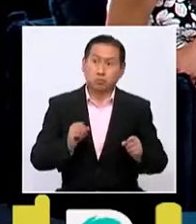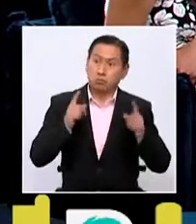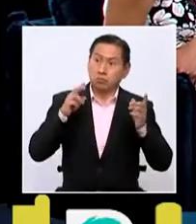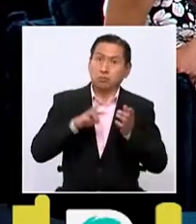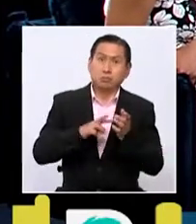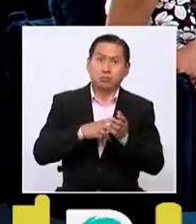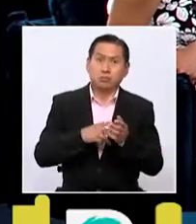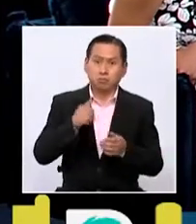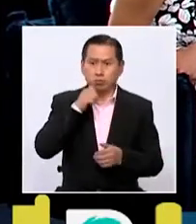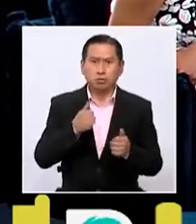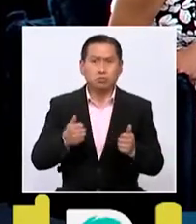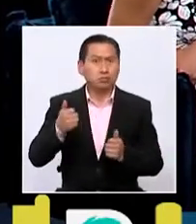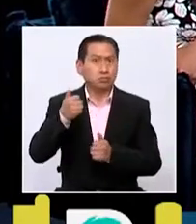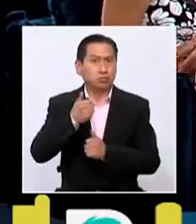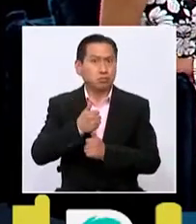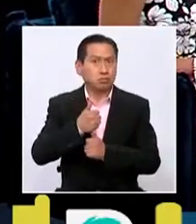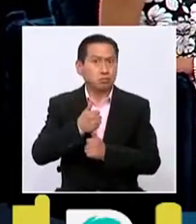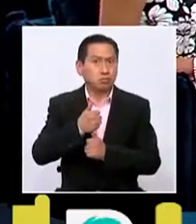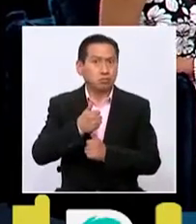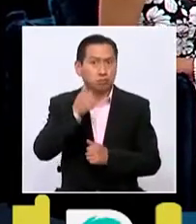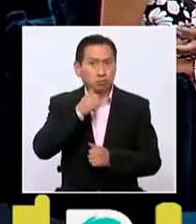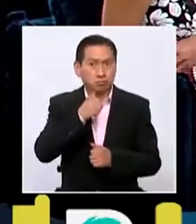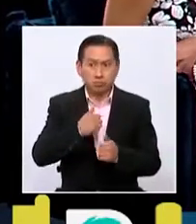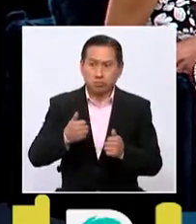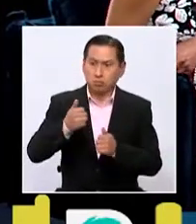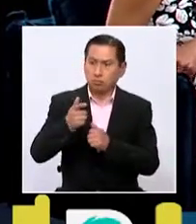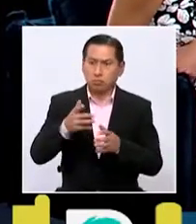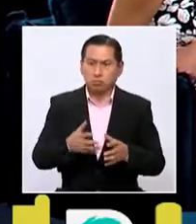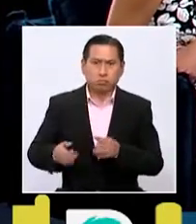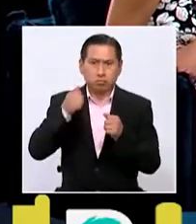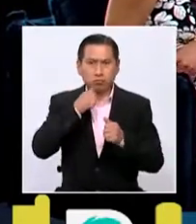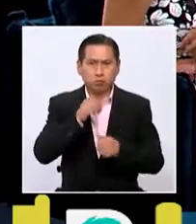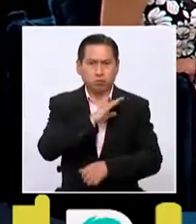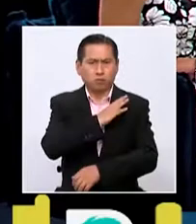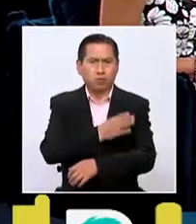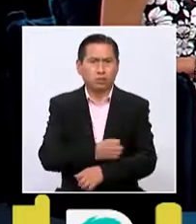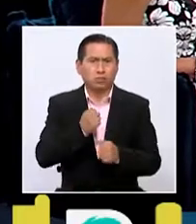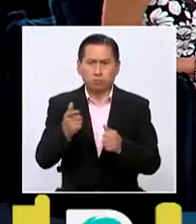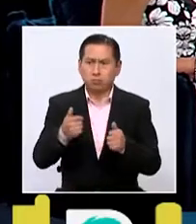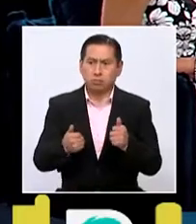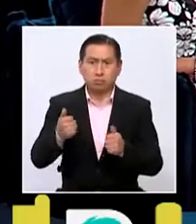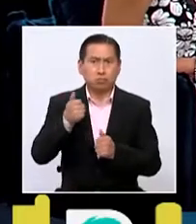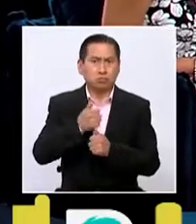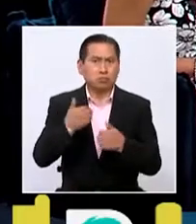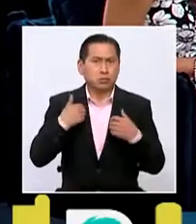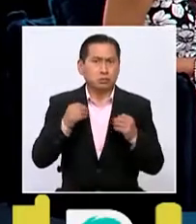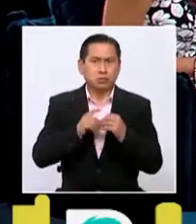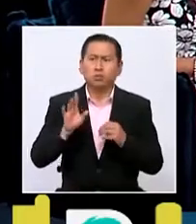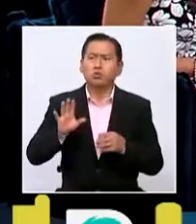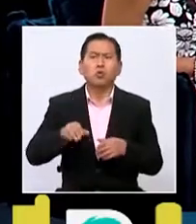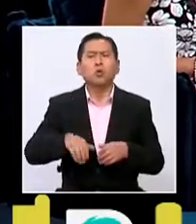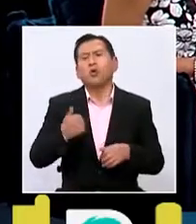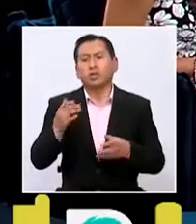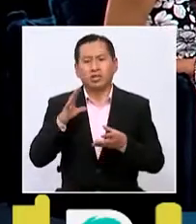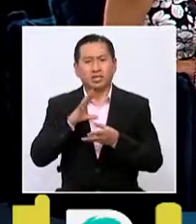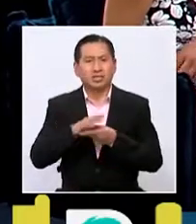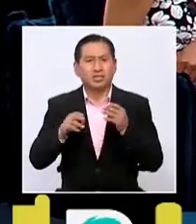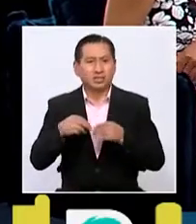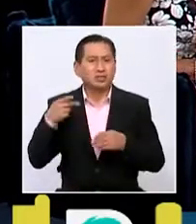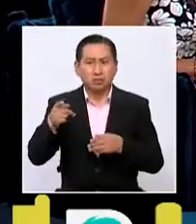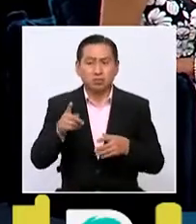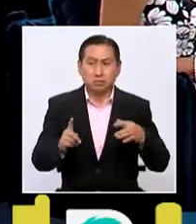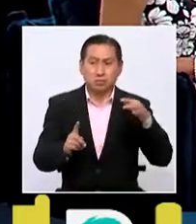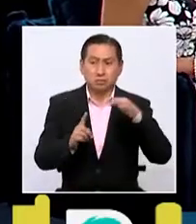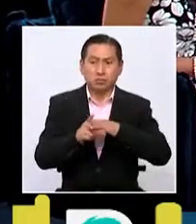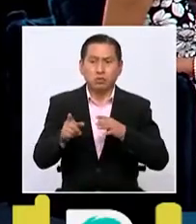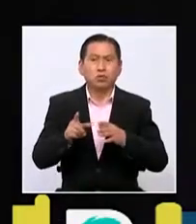la encabeza una mujer. Una mujer empoderada, una mujer muy fuerte, que tiene evidentemente otra historia antes de llegar a La Reina,